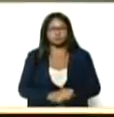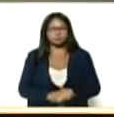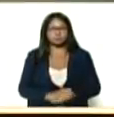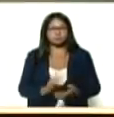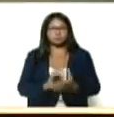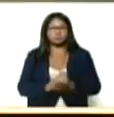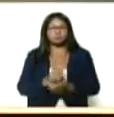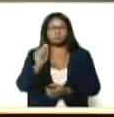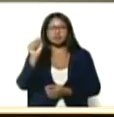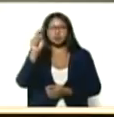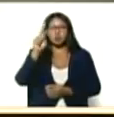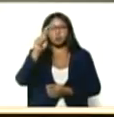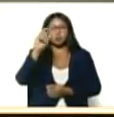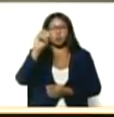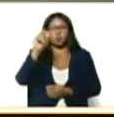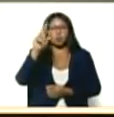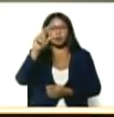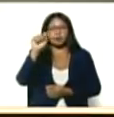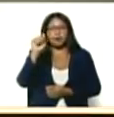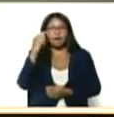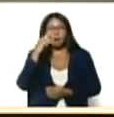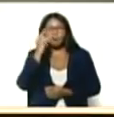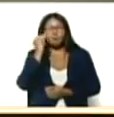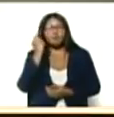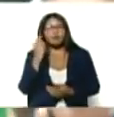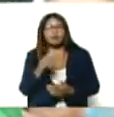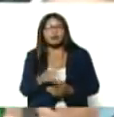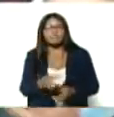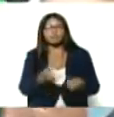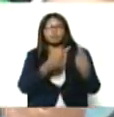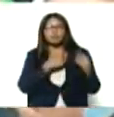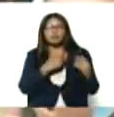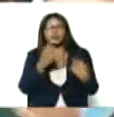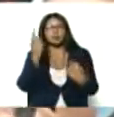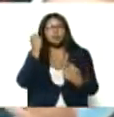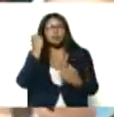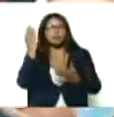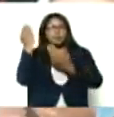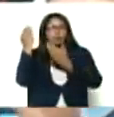compañera Aurora Paredes, comisionada para las mujeres.